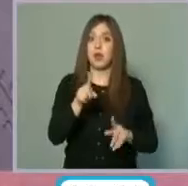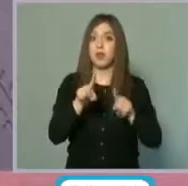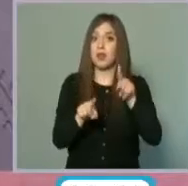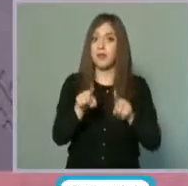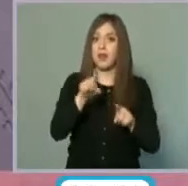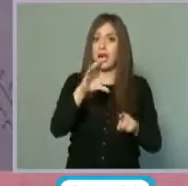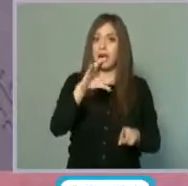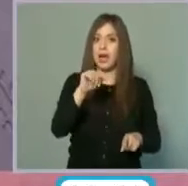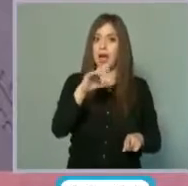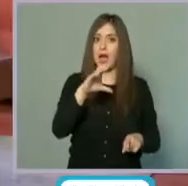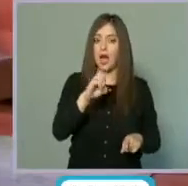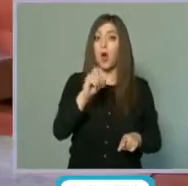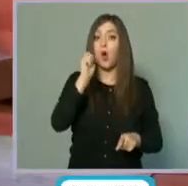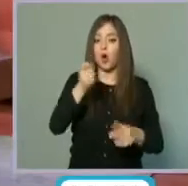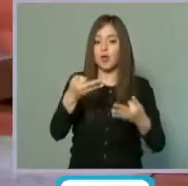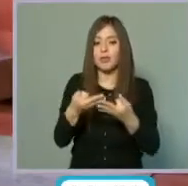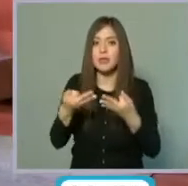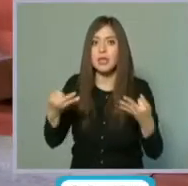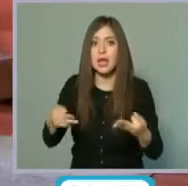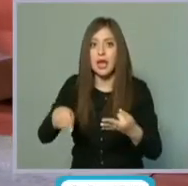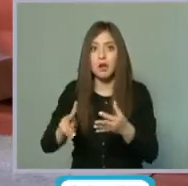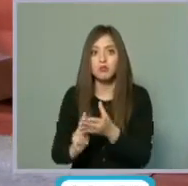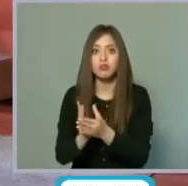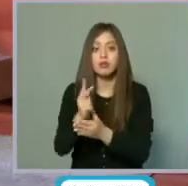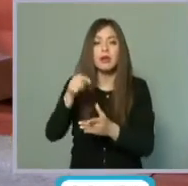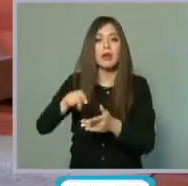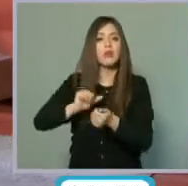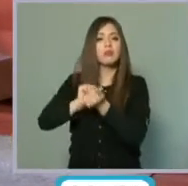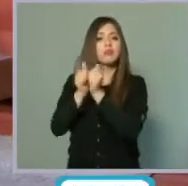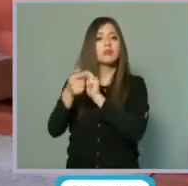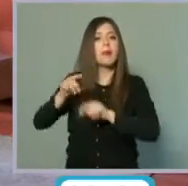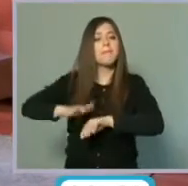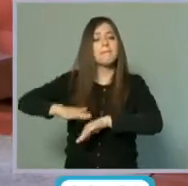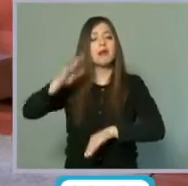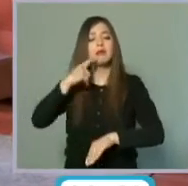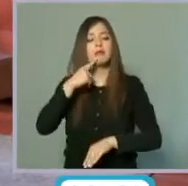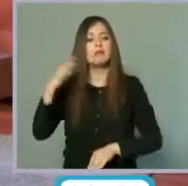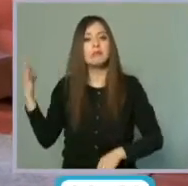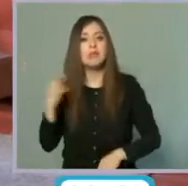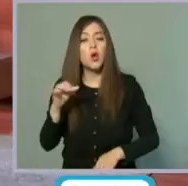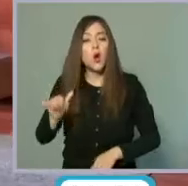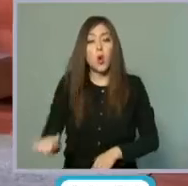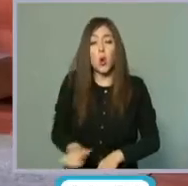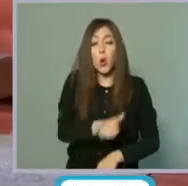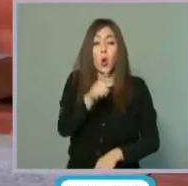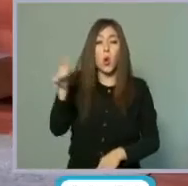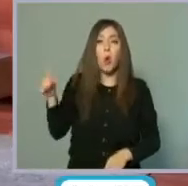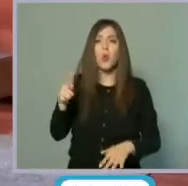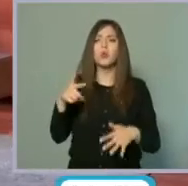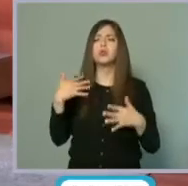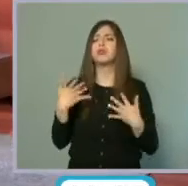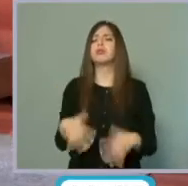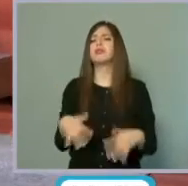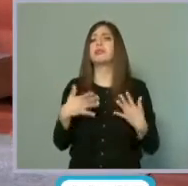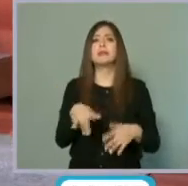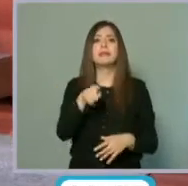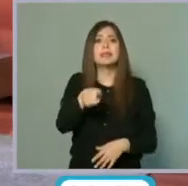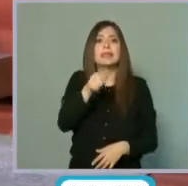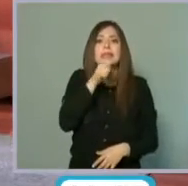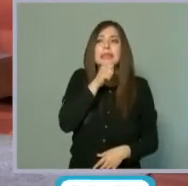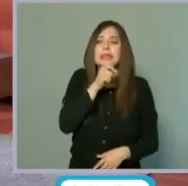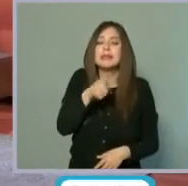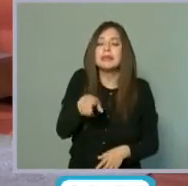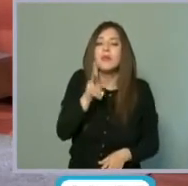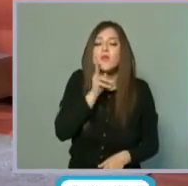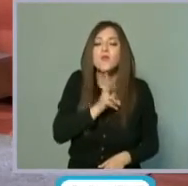de cacao y de la tierra donde crece, pues vas a derivar el sabor y conocer ya unas dimensiones pues muy avanzadas, ¿no? del sabor. Desconocidas.